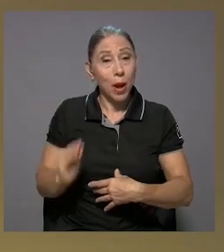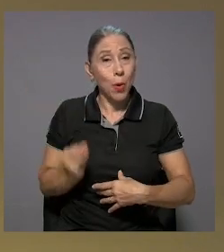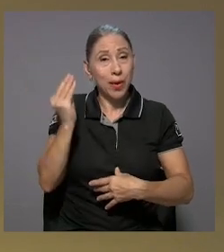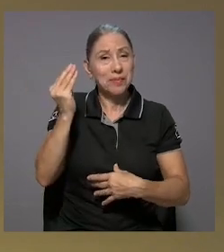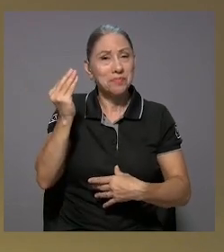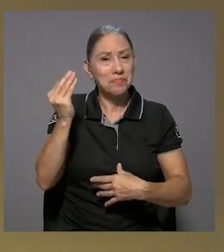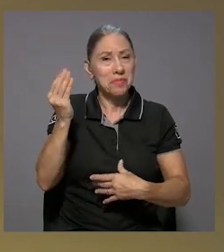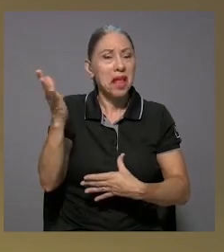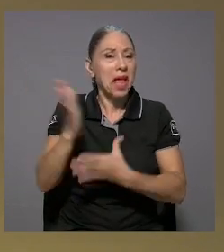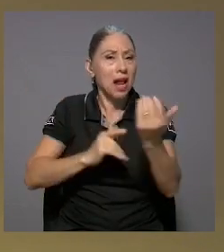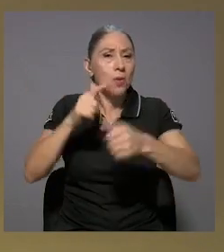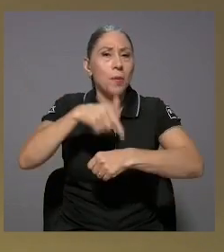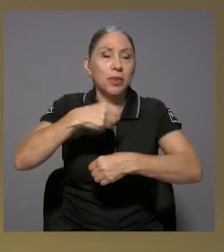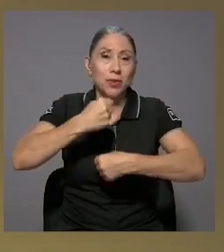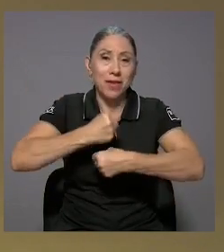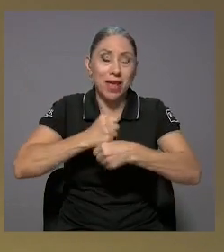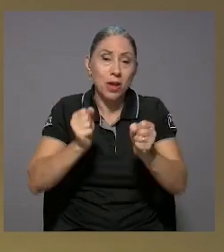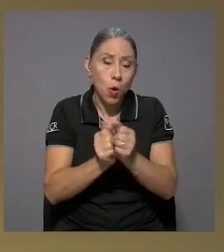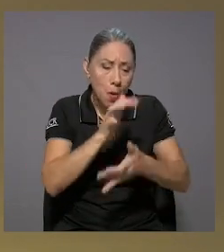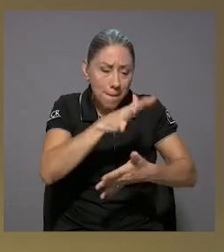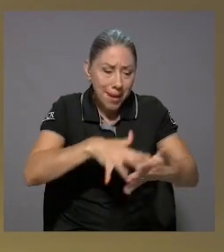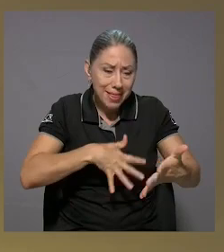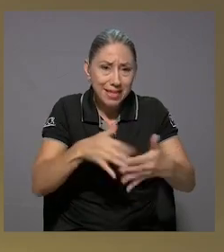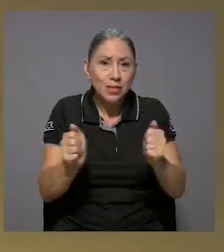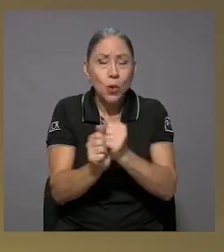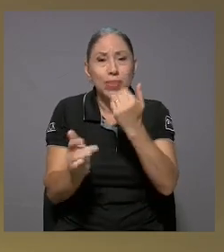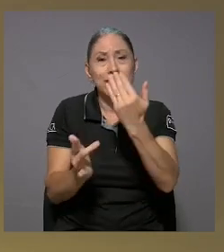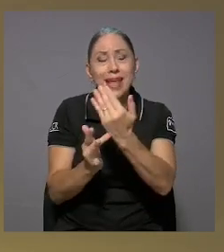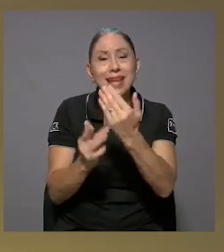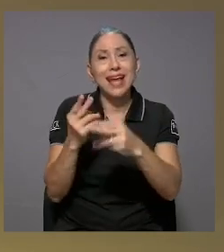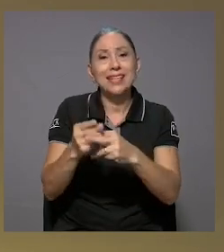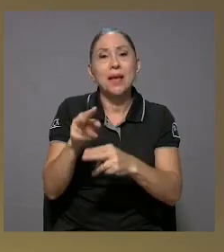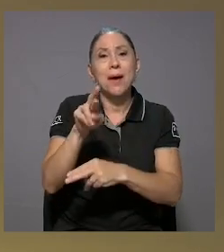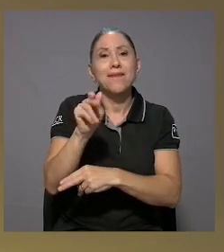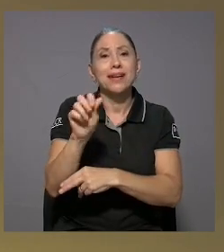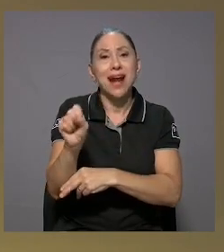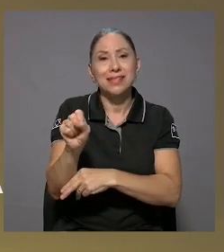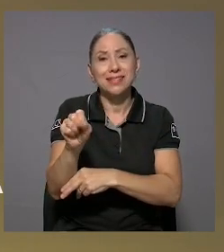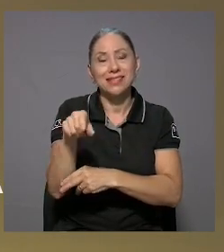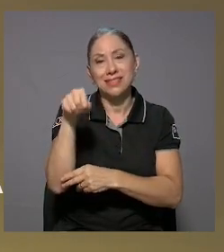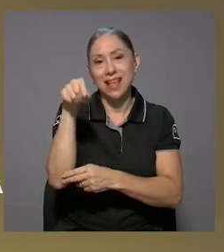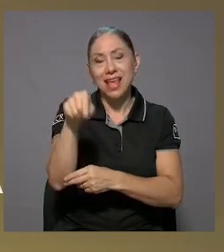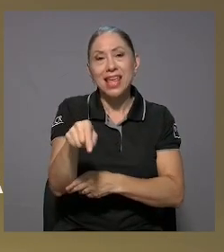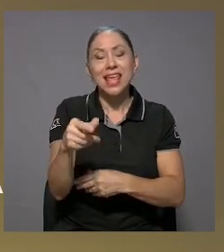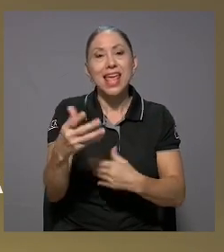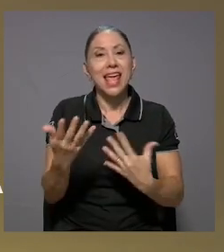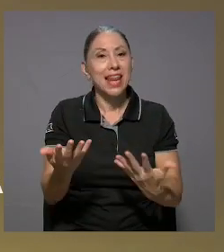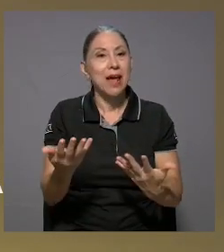era joven, trabajé alguna vez unas matrices con una técnica que se llamaba RAS, que era